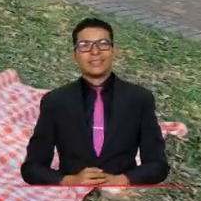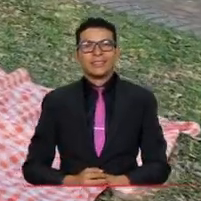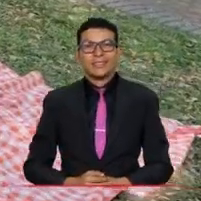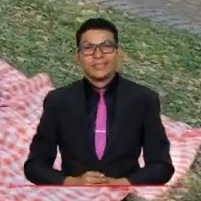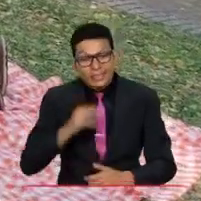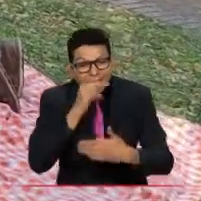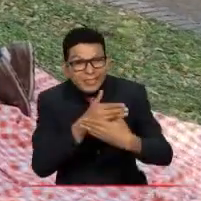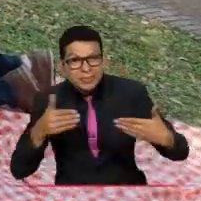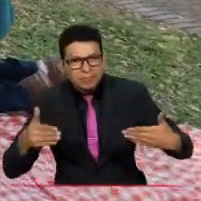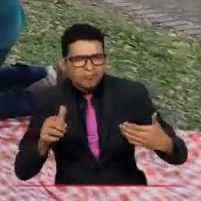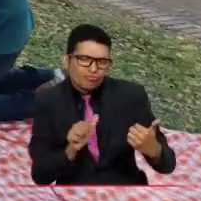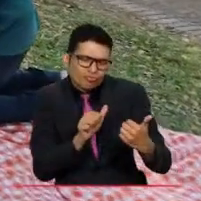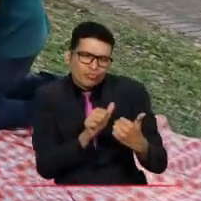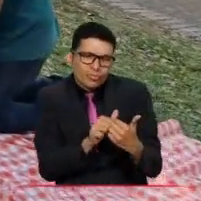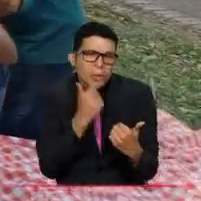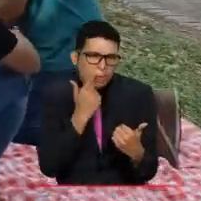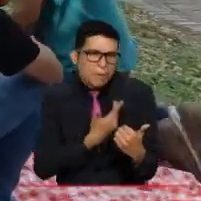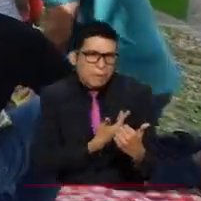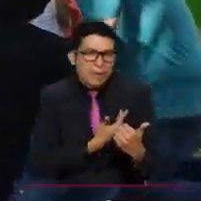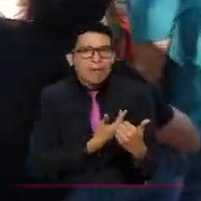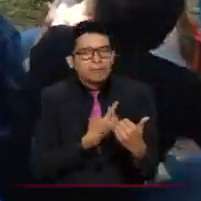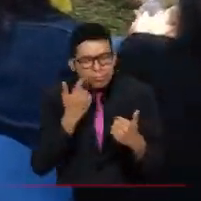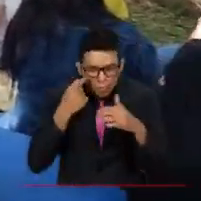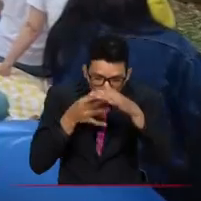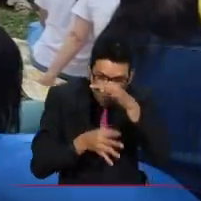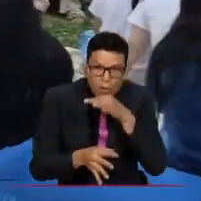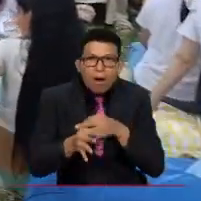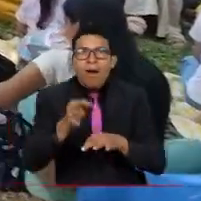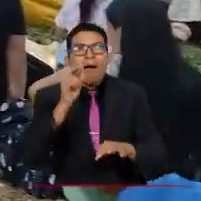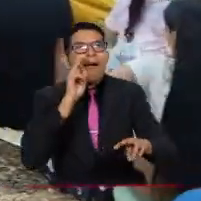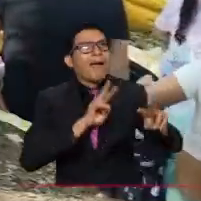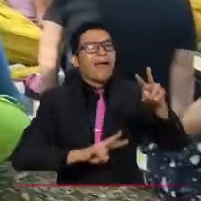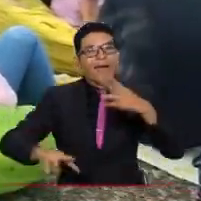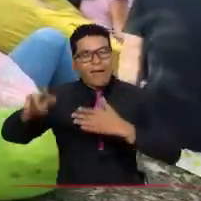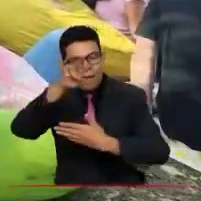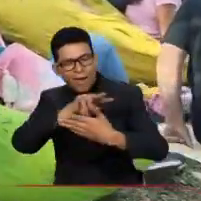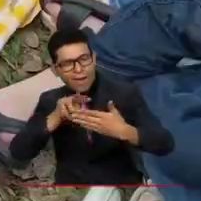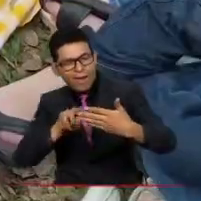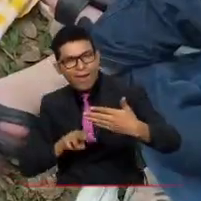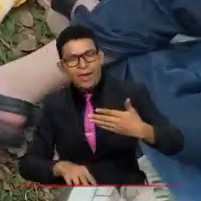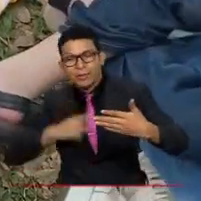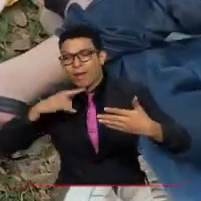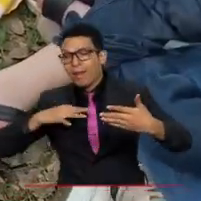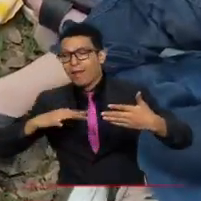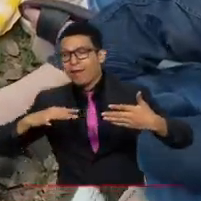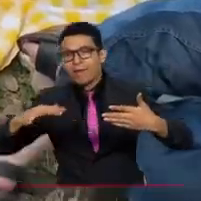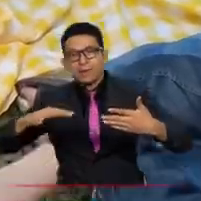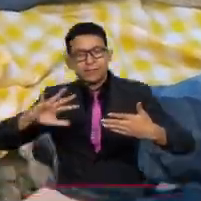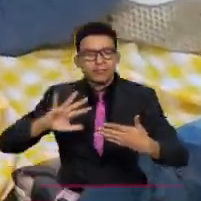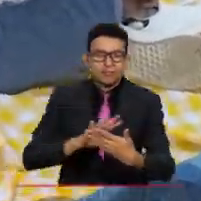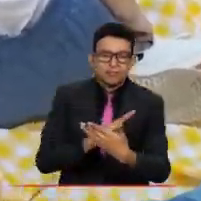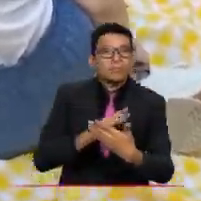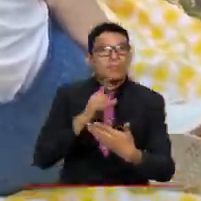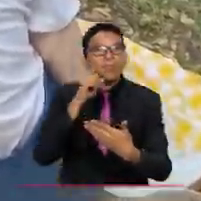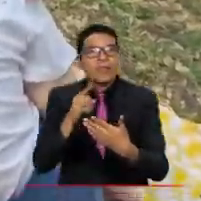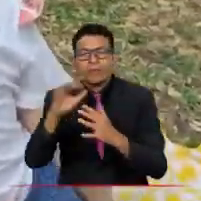Los menores, acompañados por sus padres, se sumergieron en el maravilloso mundo de la lectura al aire libre. Entre risas, árboles y libros,